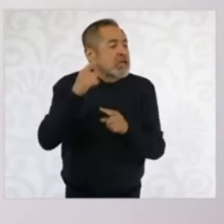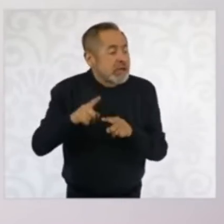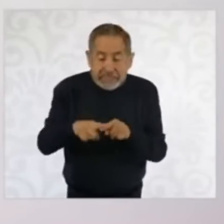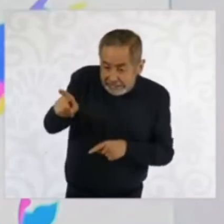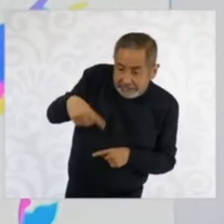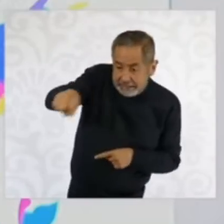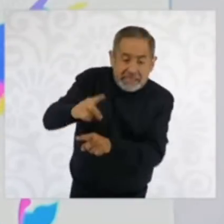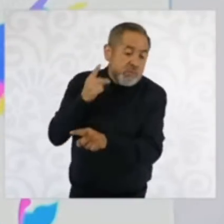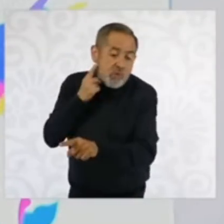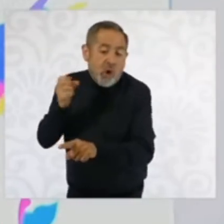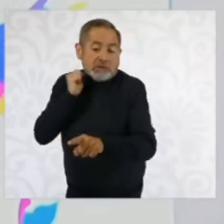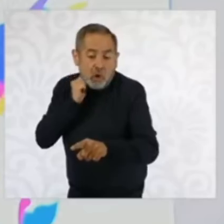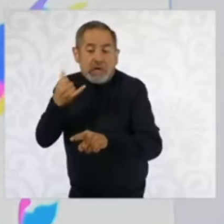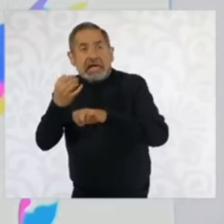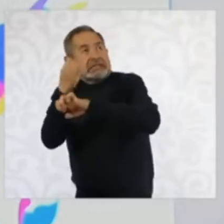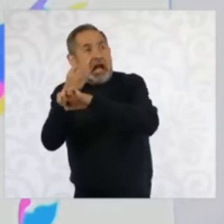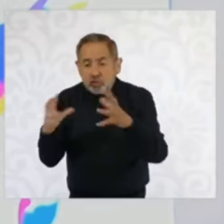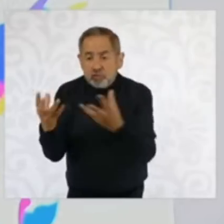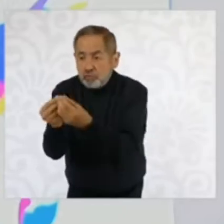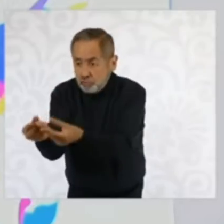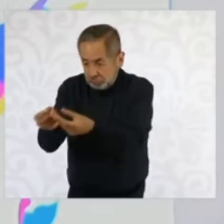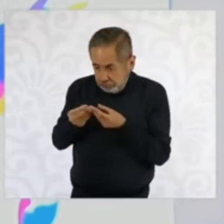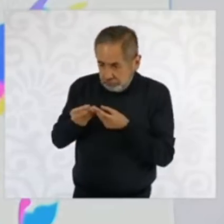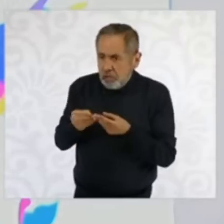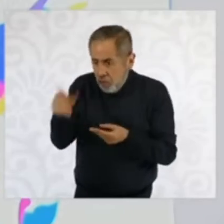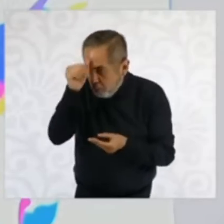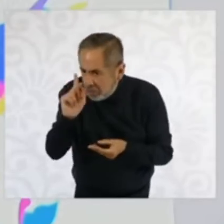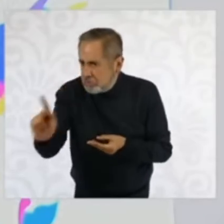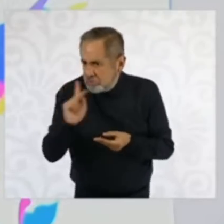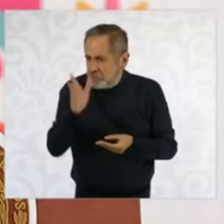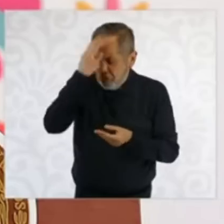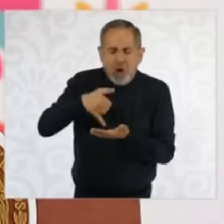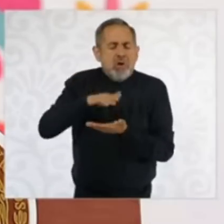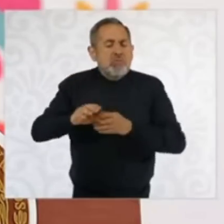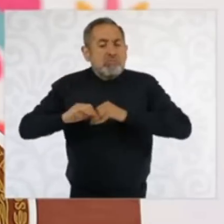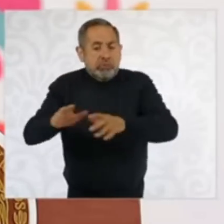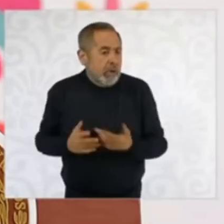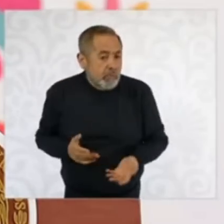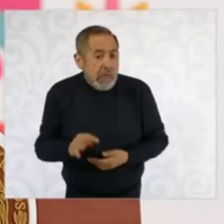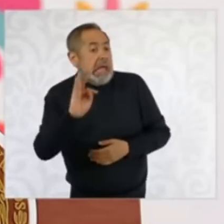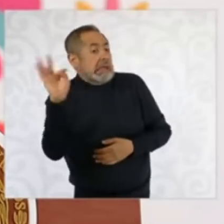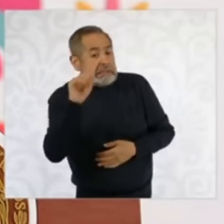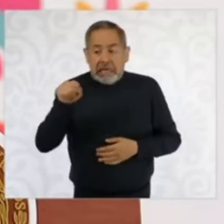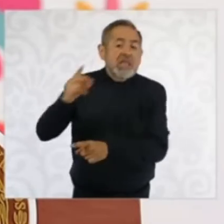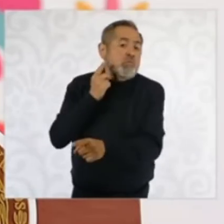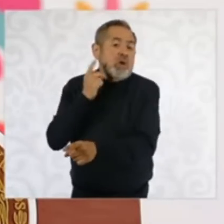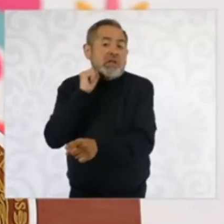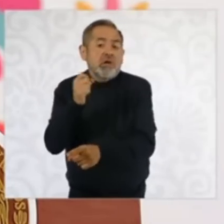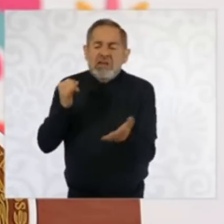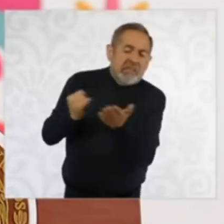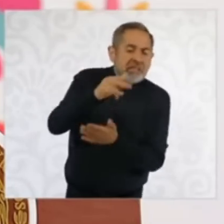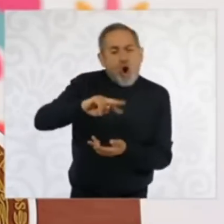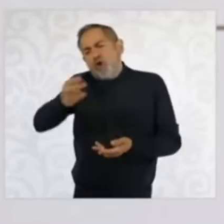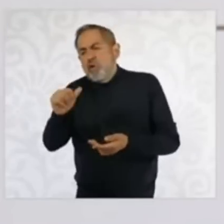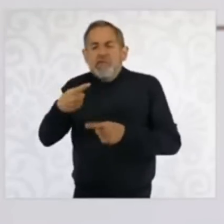constituyente. ¿Estamos de acuerdo? Estamos de acuerdo. Pero el constituyente podría haber decidido otra cosa.